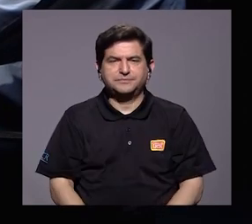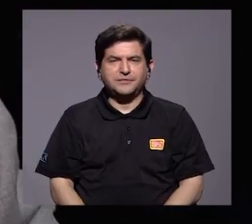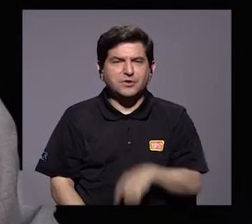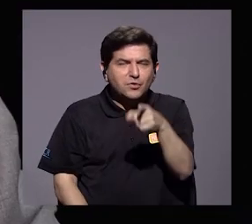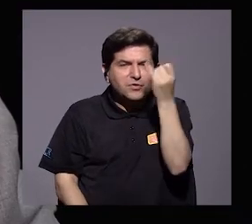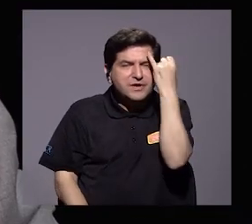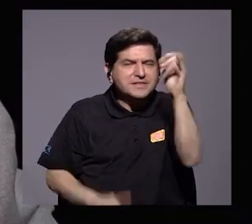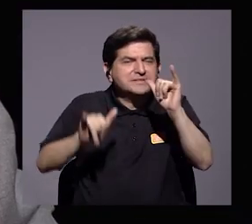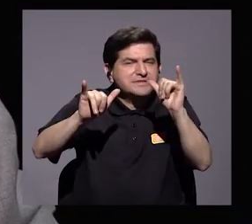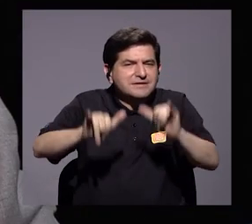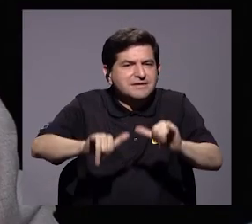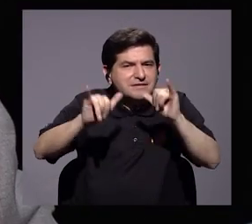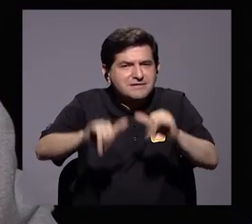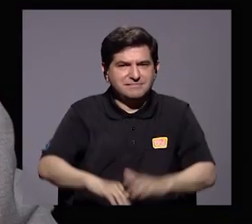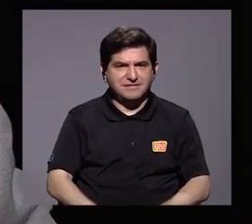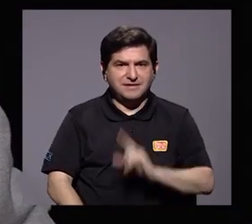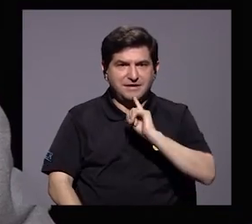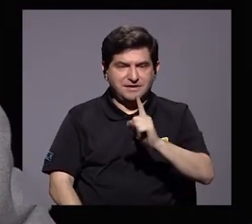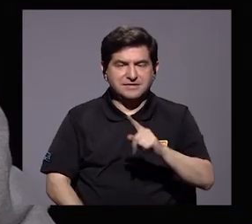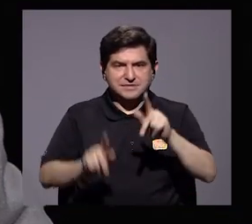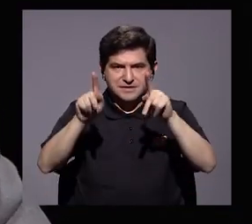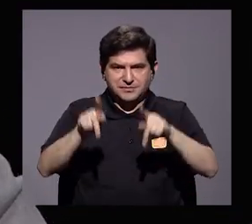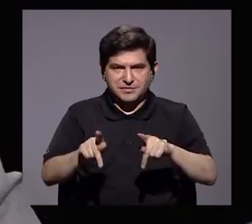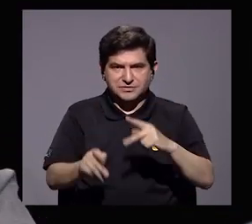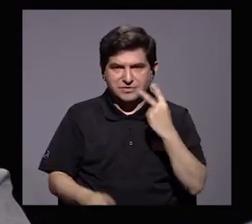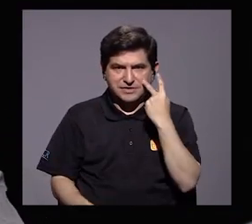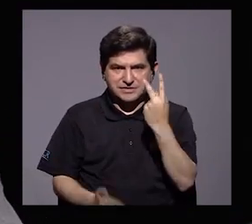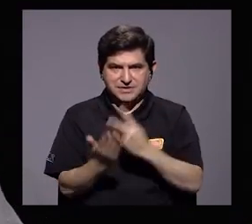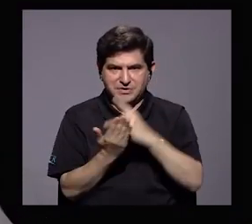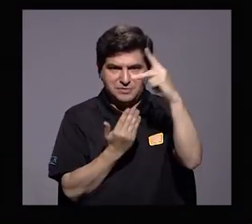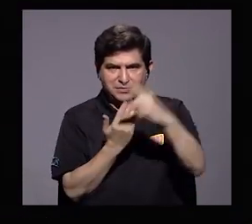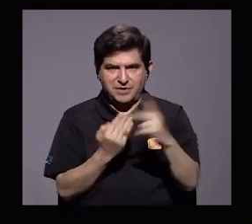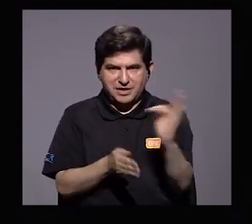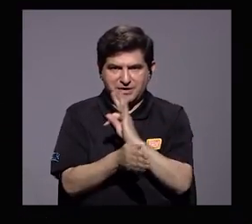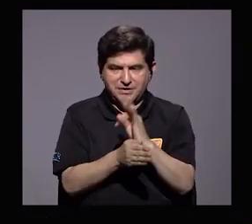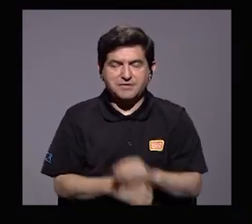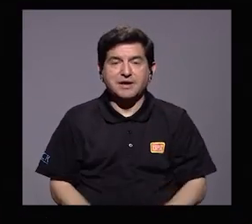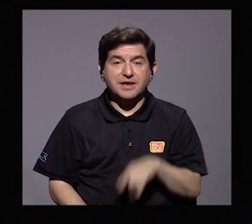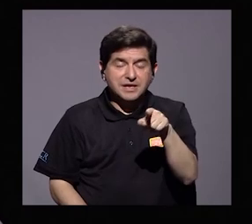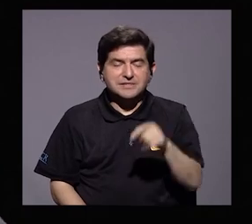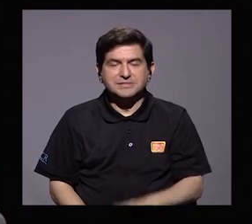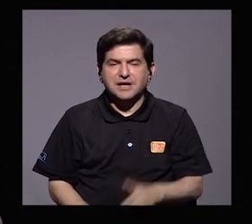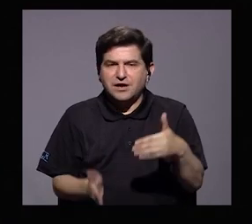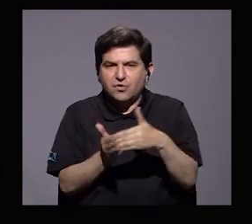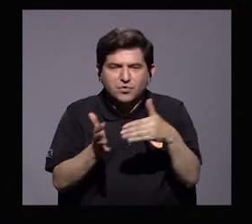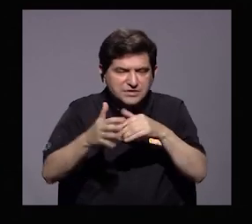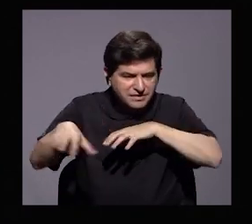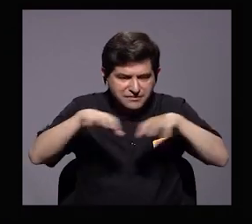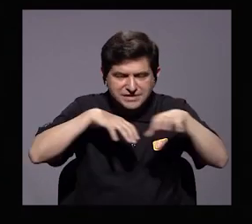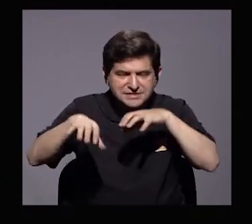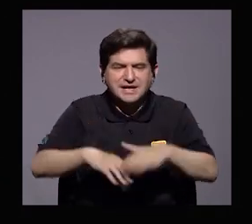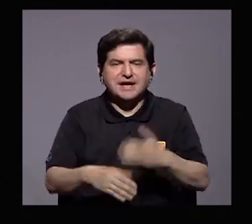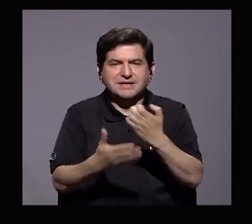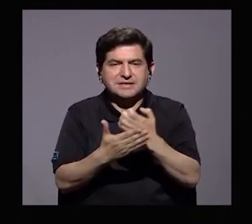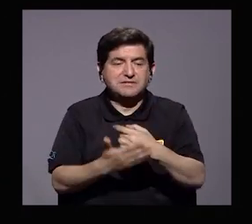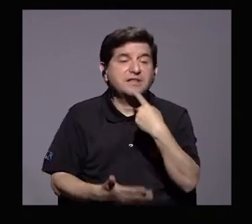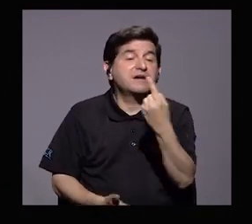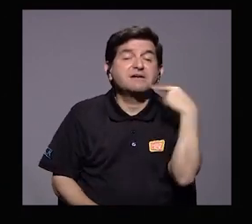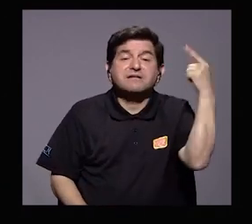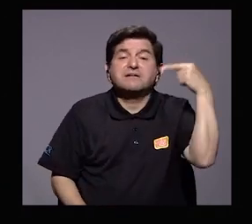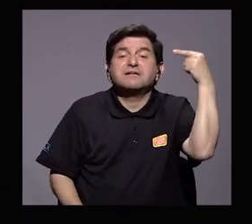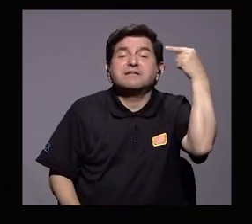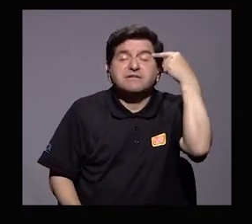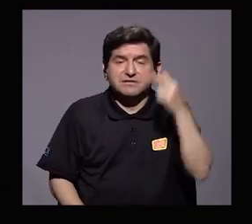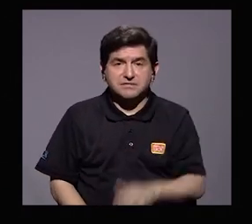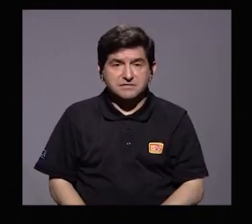me quiero quedar con eso y sobre todo decirle a nuestras de la audiencia que esa reactivación económica que se vocifera por un